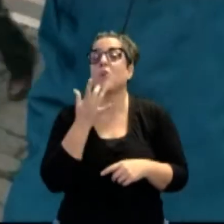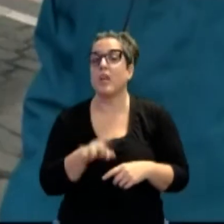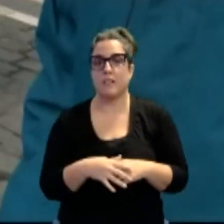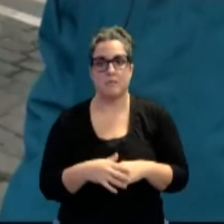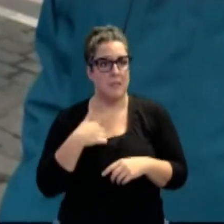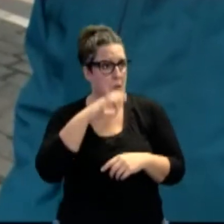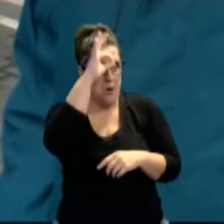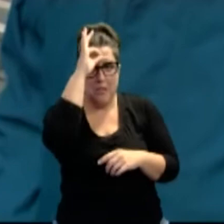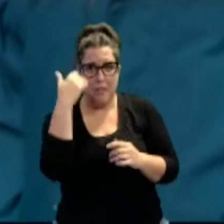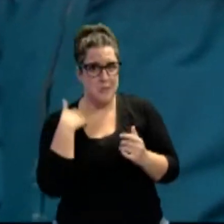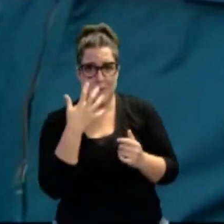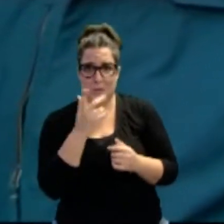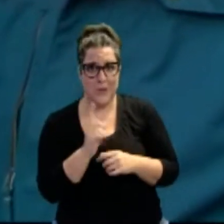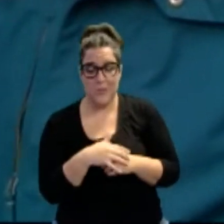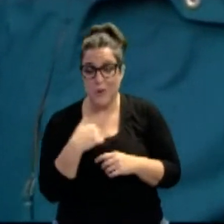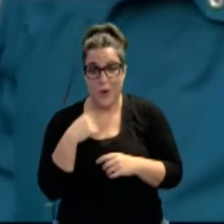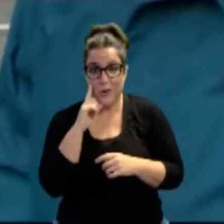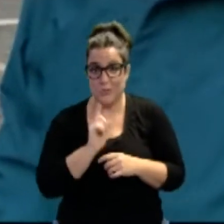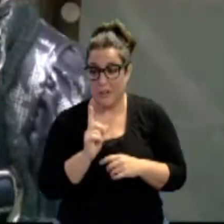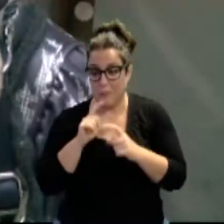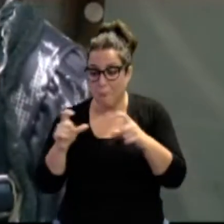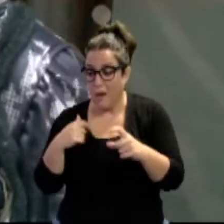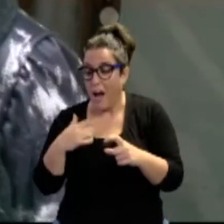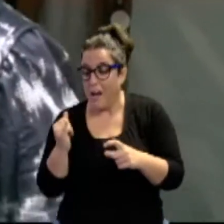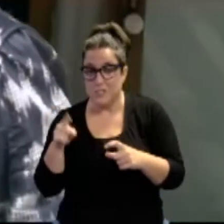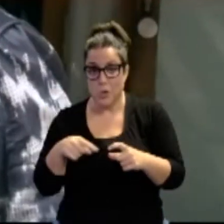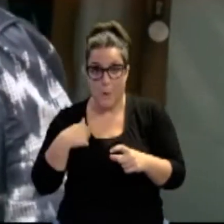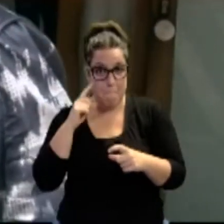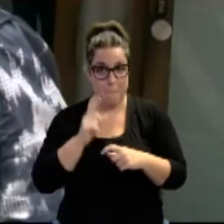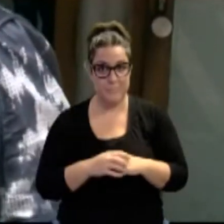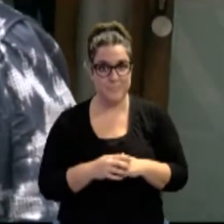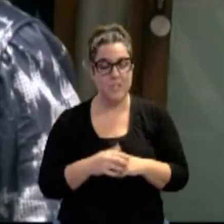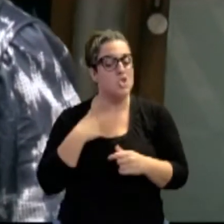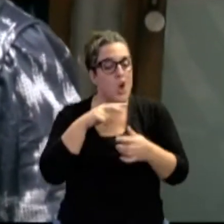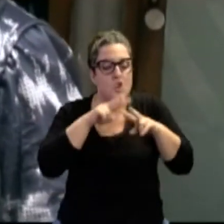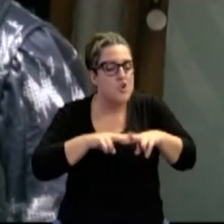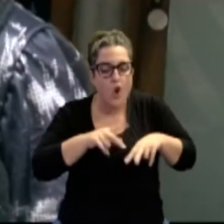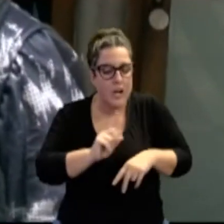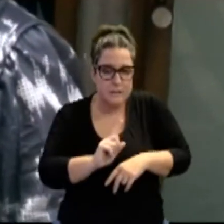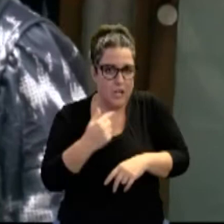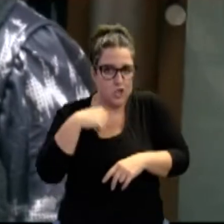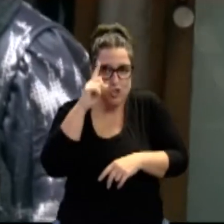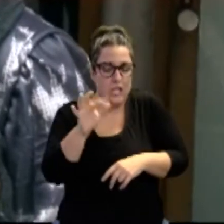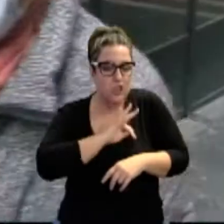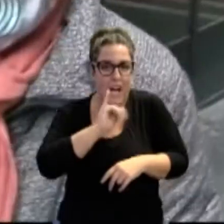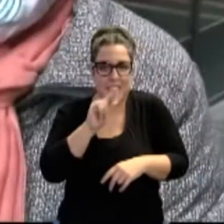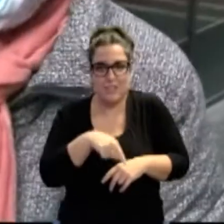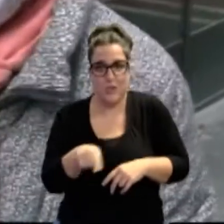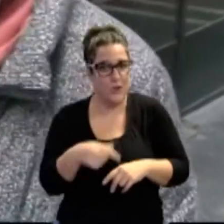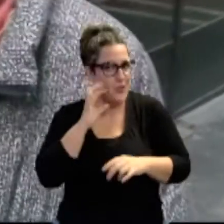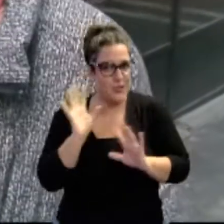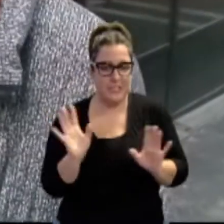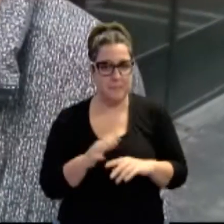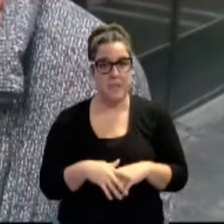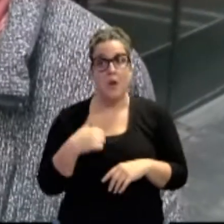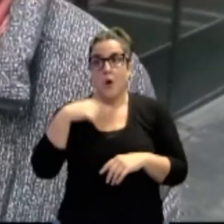ni idea. No tenemos ni idea, no hemos mirado. ¿No hemos mirado? Pues nada, yo no he mirado. No he mirado ni lo que ha tocado ni lo que tengo, nada. No lo